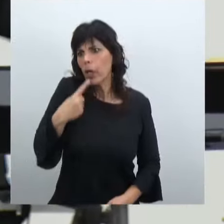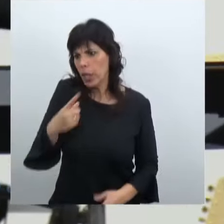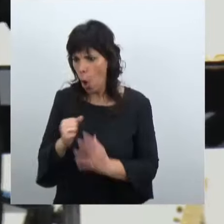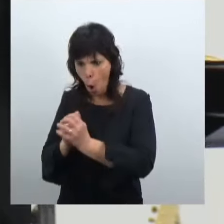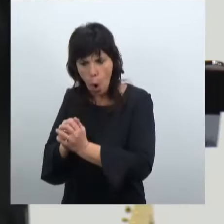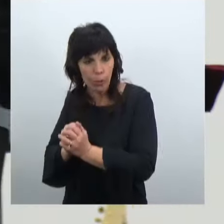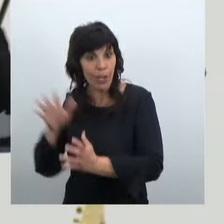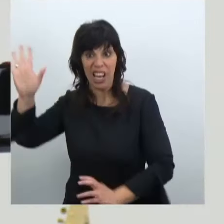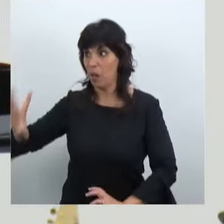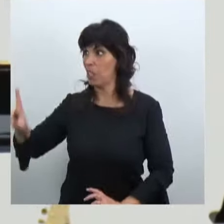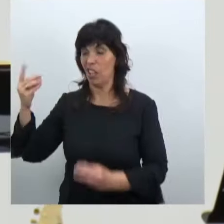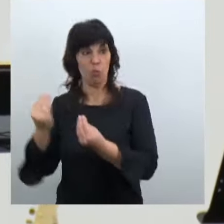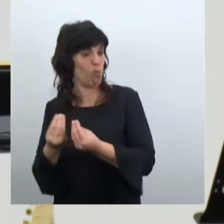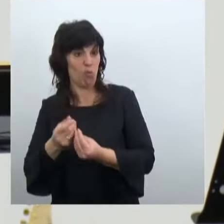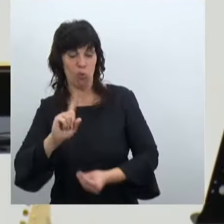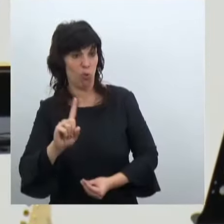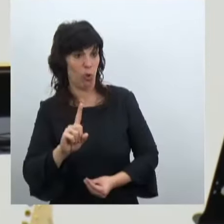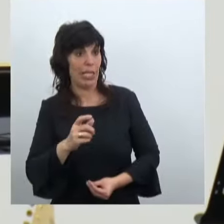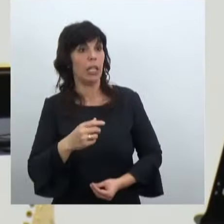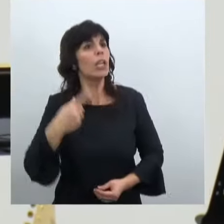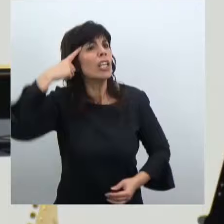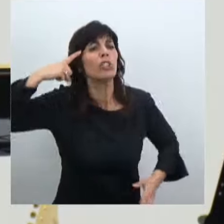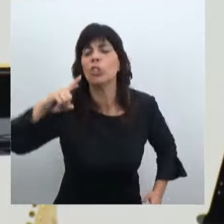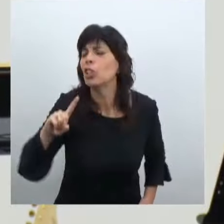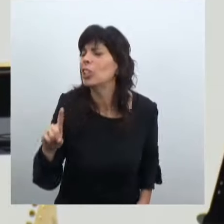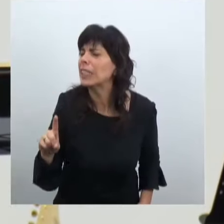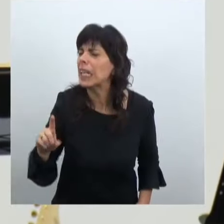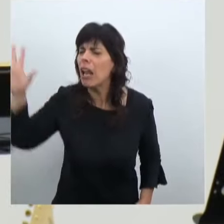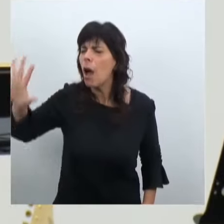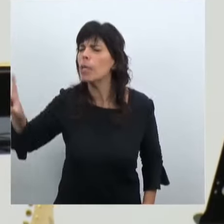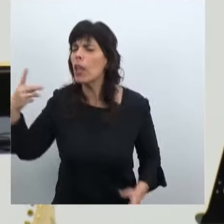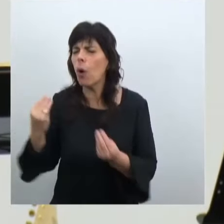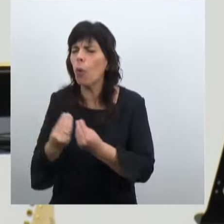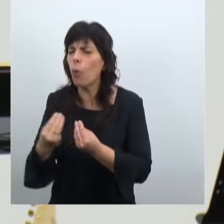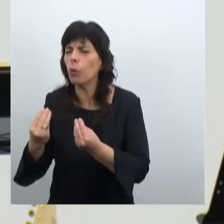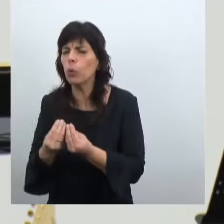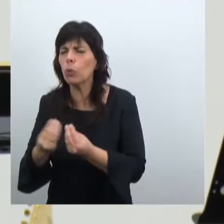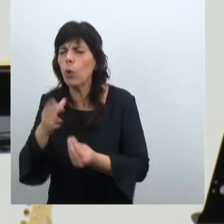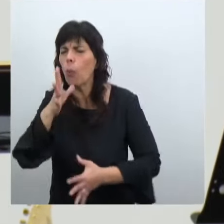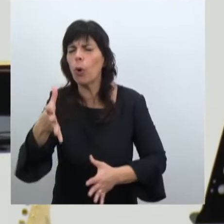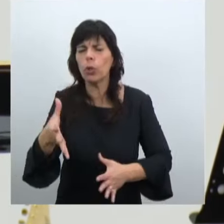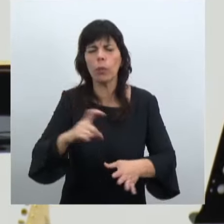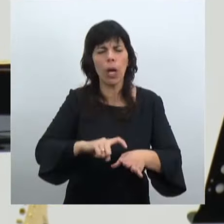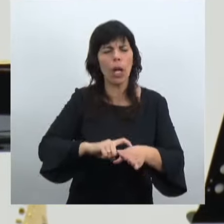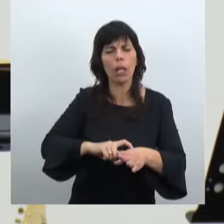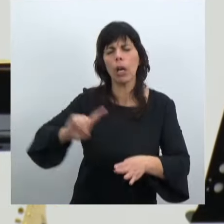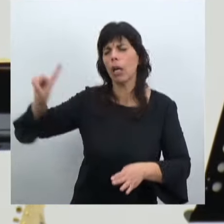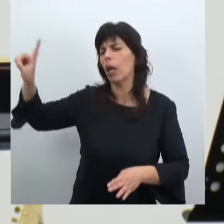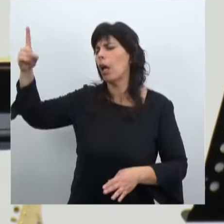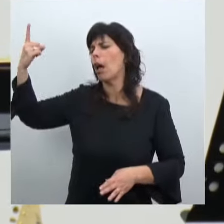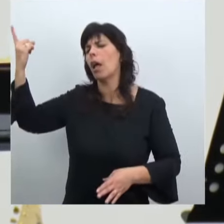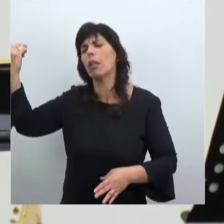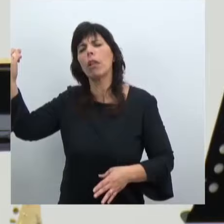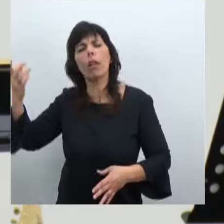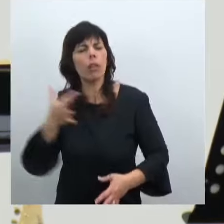de Dios. Yo sé cuando alguien está en la presencia de Dios. ¿Sabes por qué? Porque el carácter de Dios se multiplica.